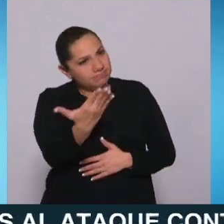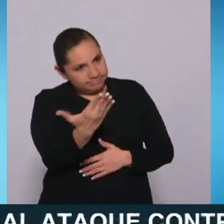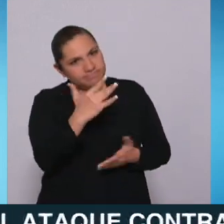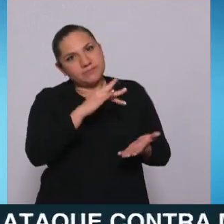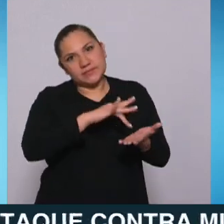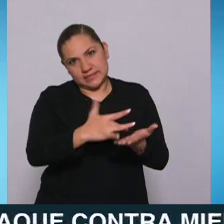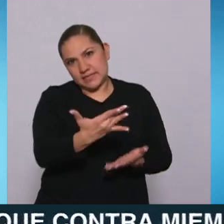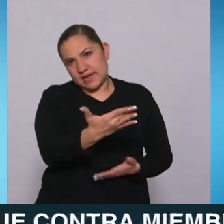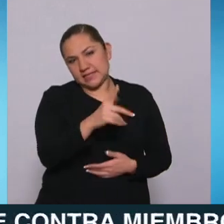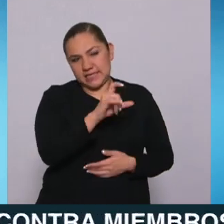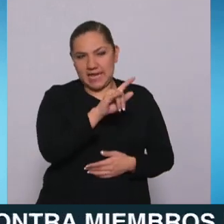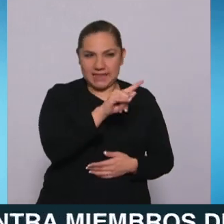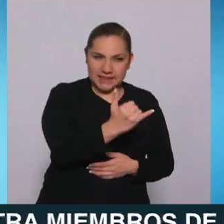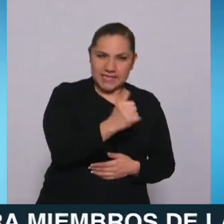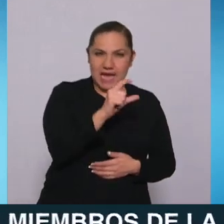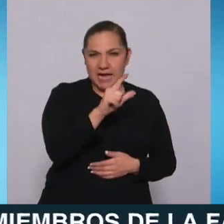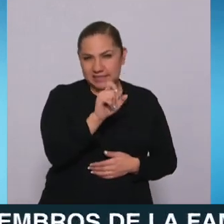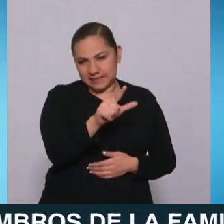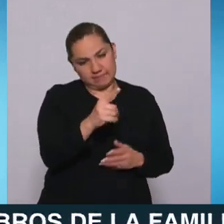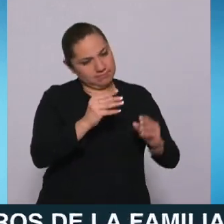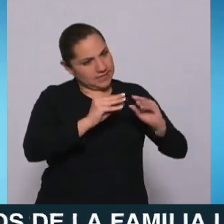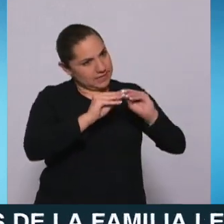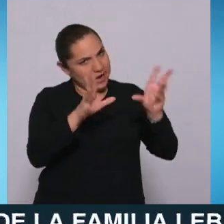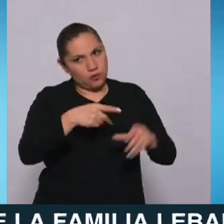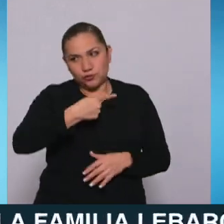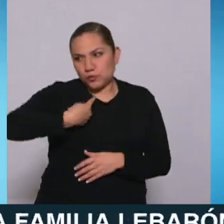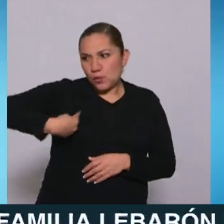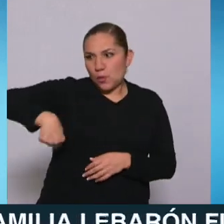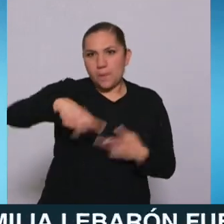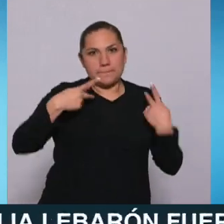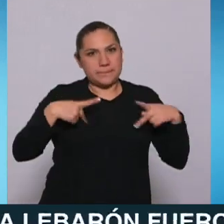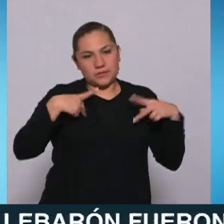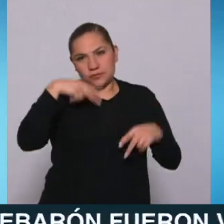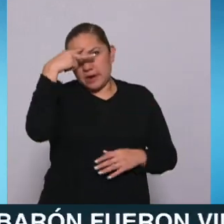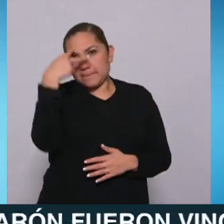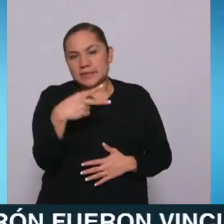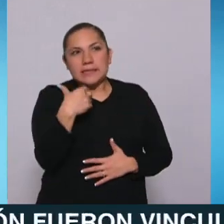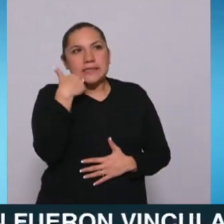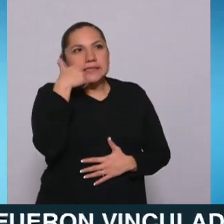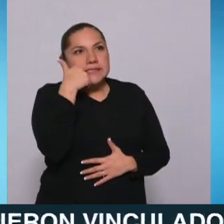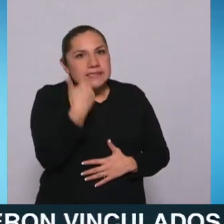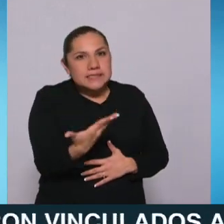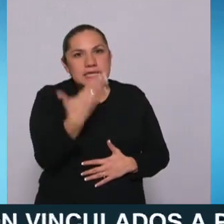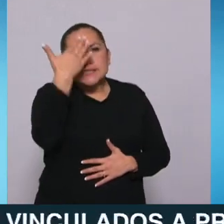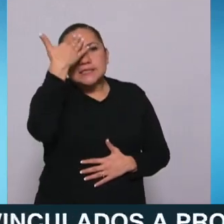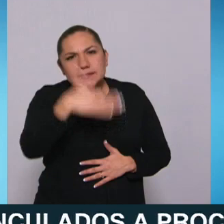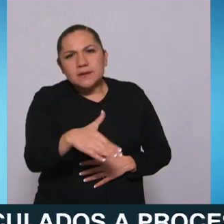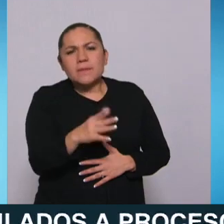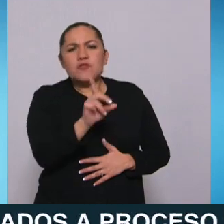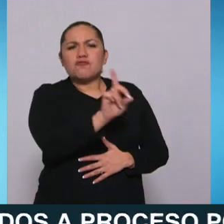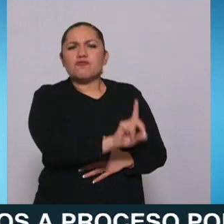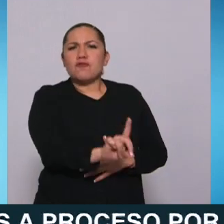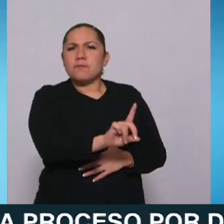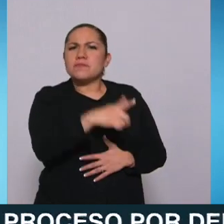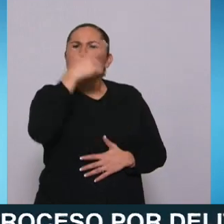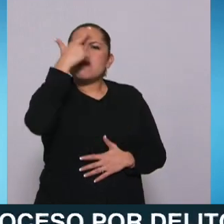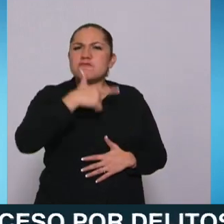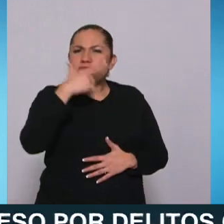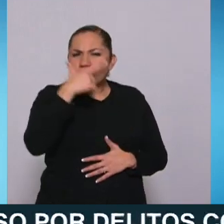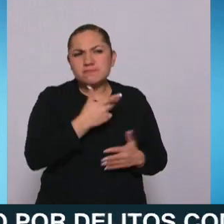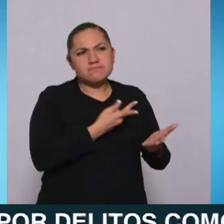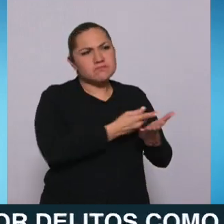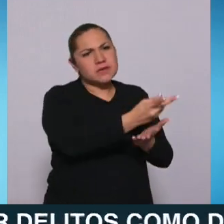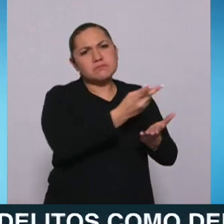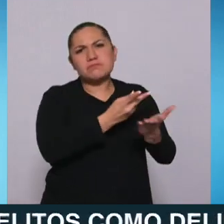por supuesto pues a todos los mexicanos nos interesa saber cuál es la expectativa para este domingo por la noche con los premios, si